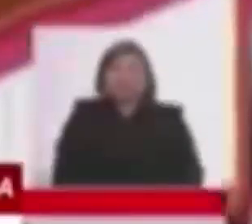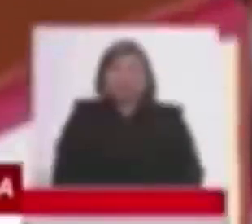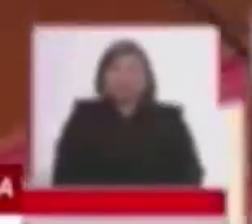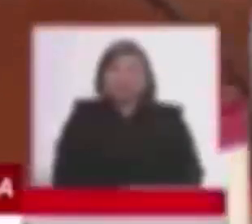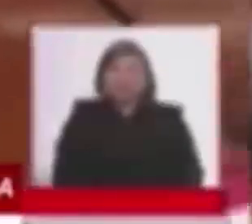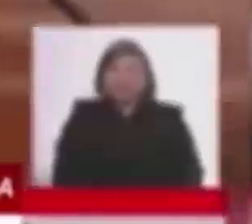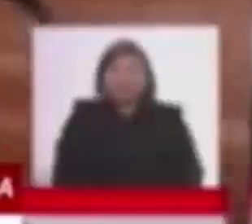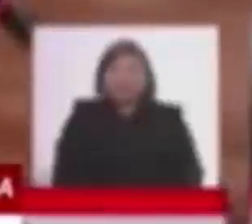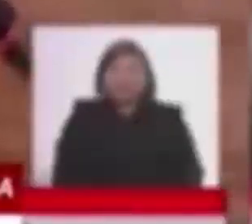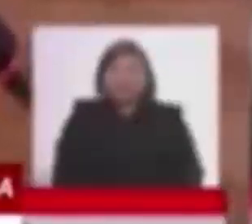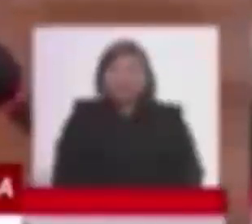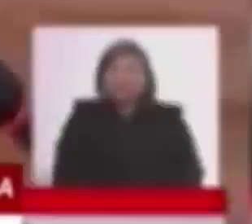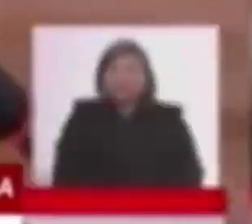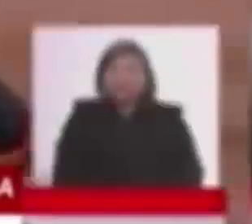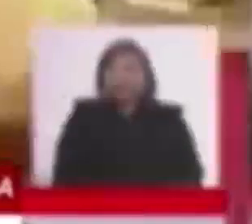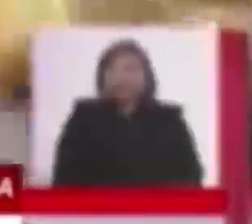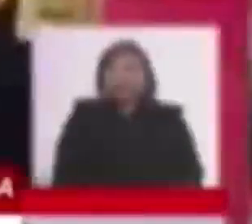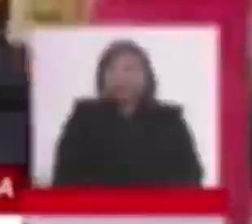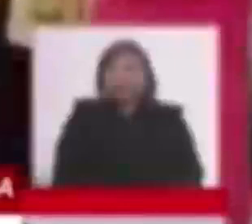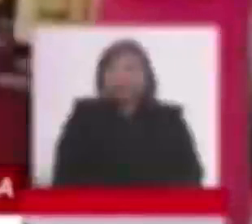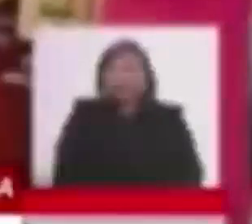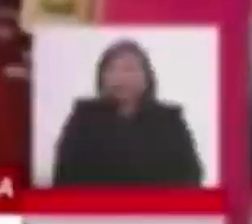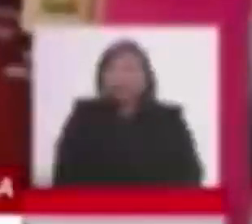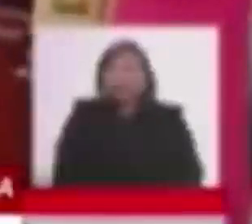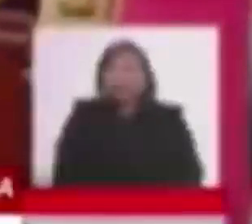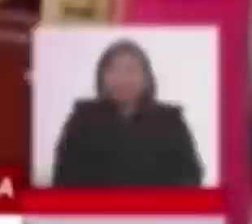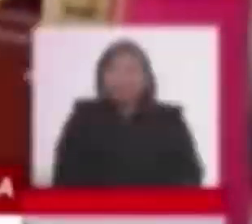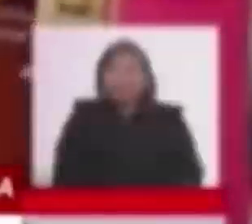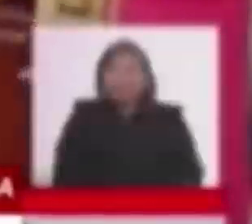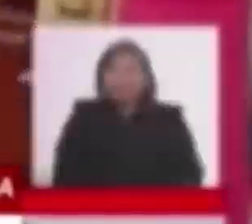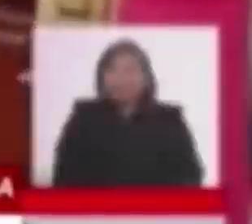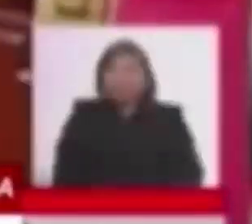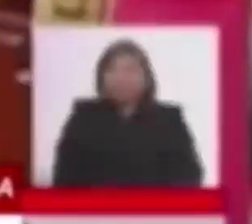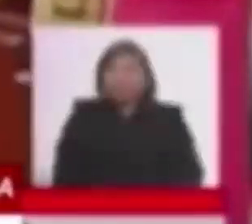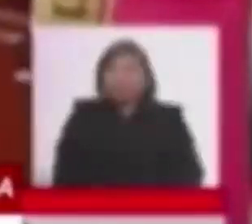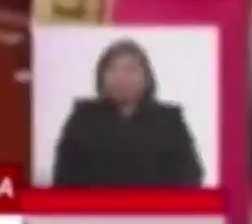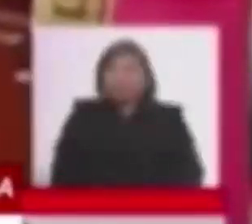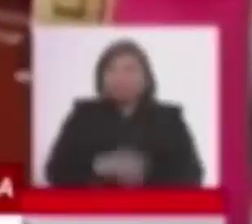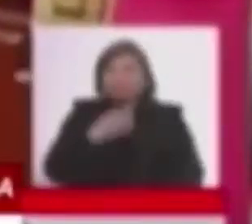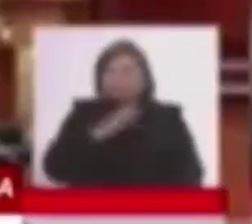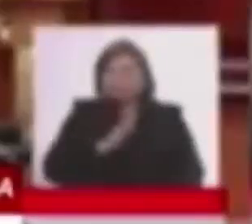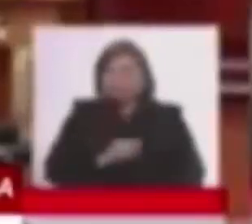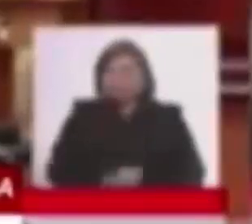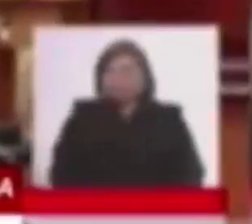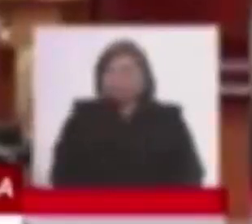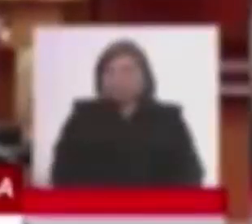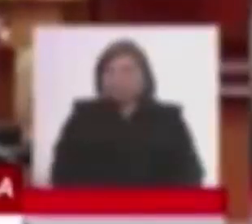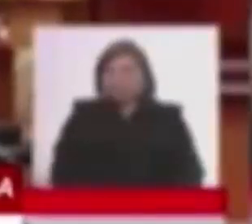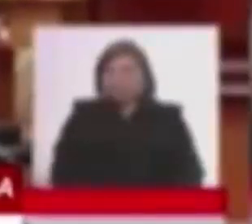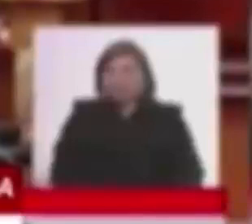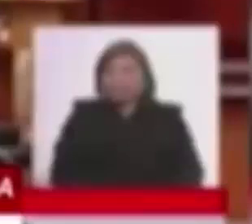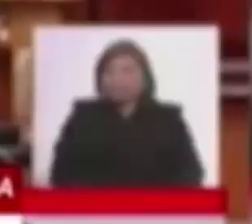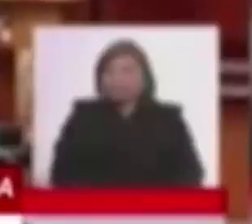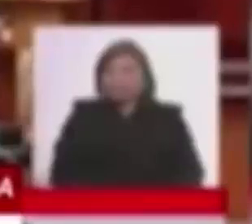política, pero no de esta forma que se ha visto y que se ha vendido al extranjero. No, eso sí que no, estamos esperanzados